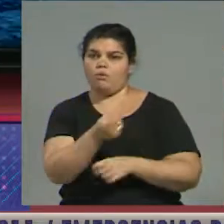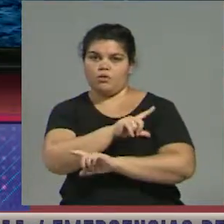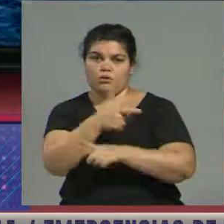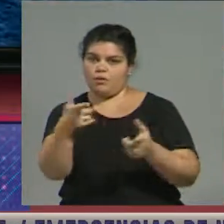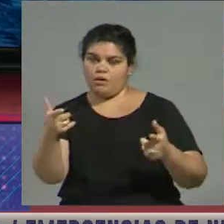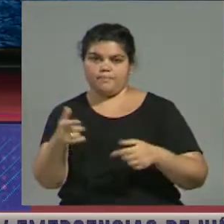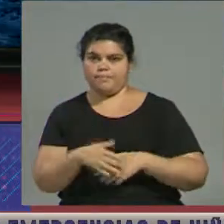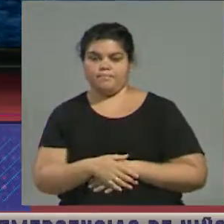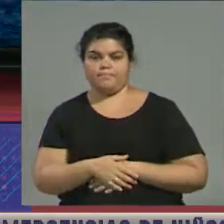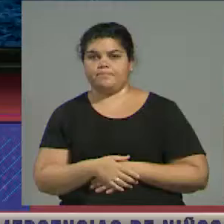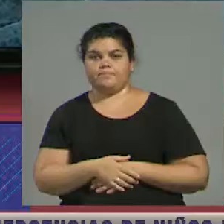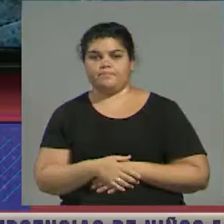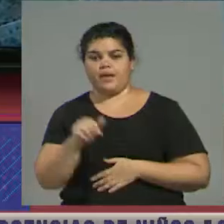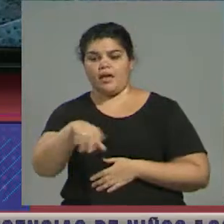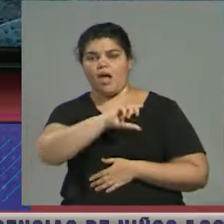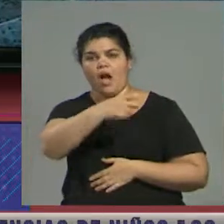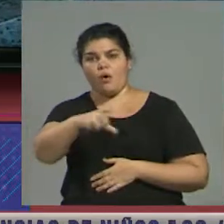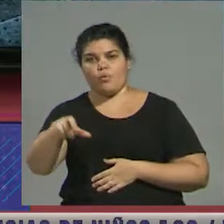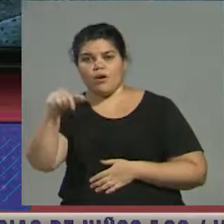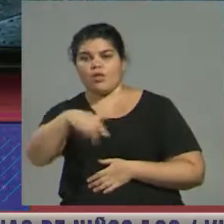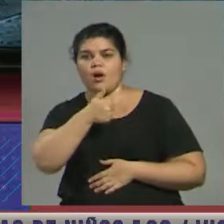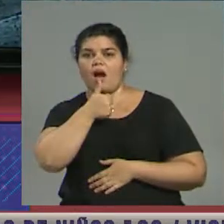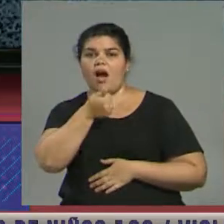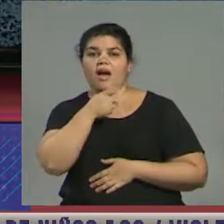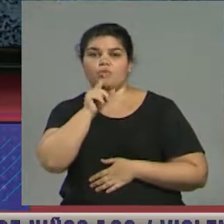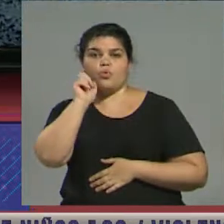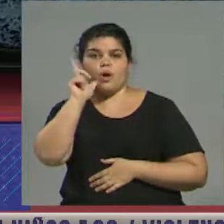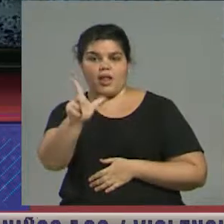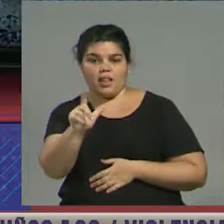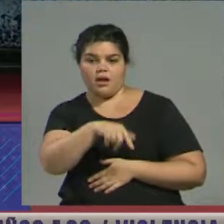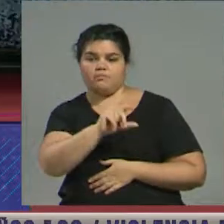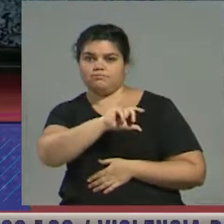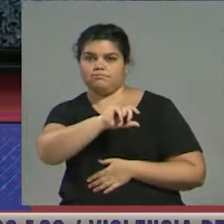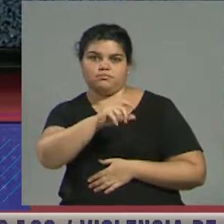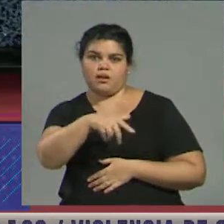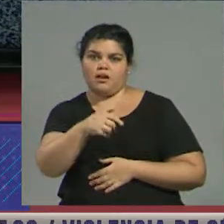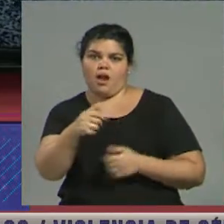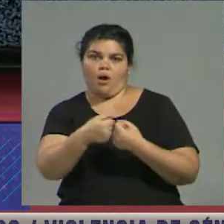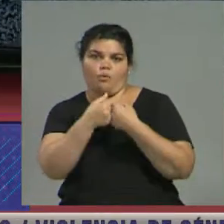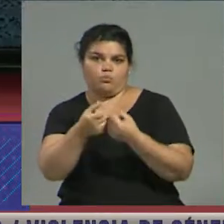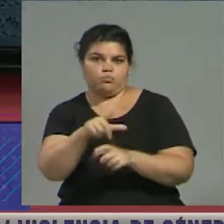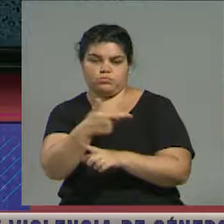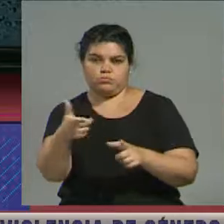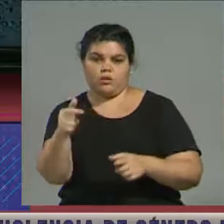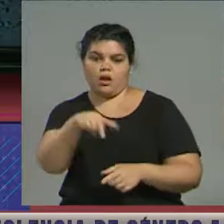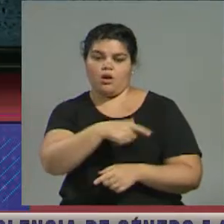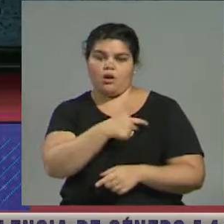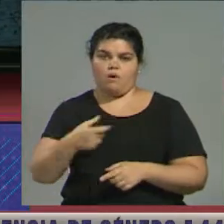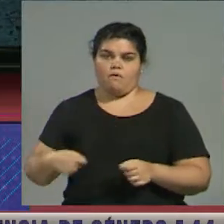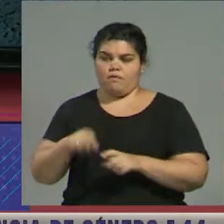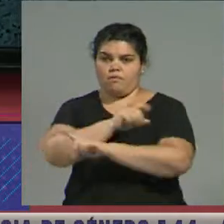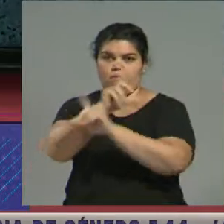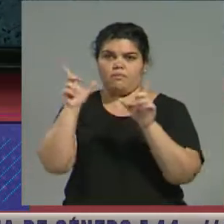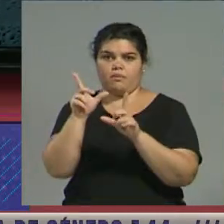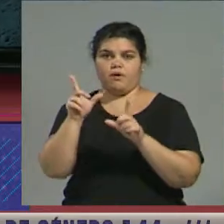mencionado anteriormente por el caudal del río Atuel, algo que llamó poderosamente la atención por parte del gobierno provincial, quien fue el